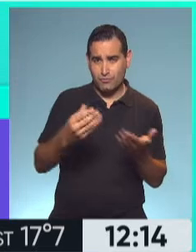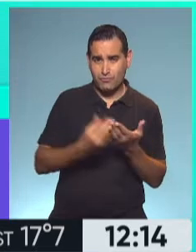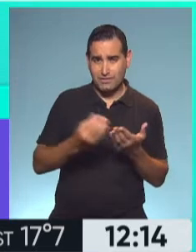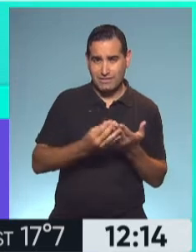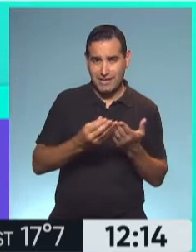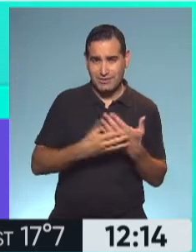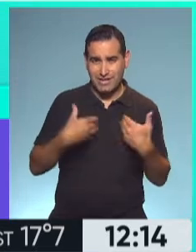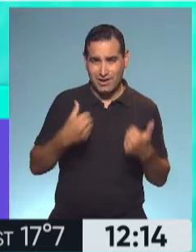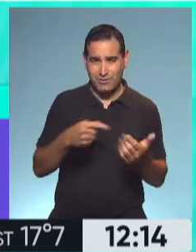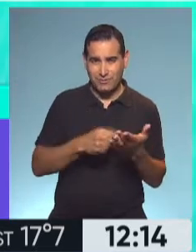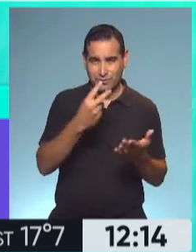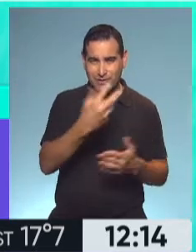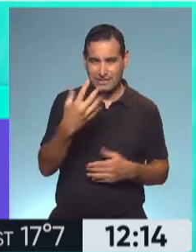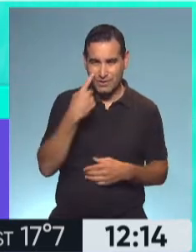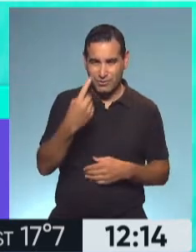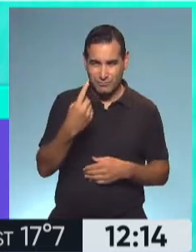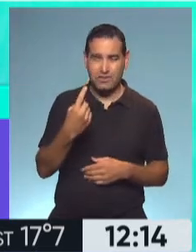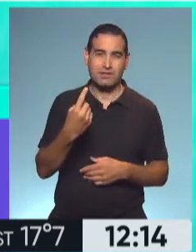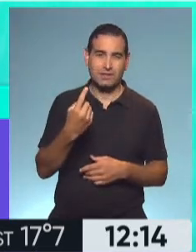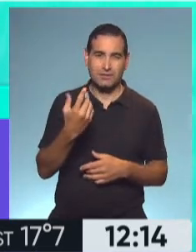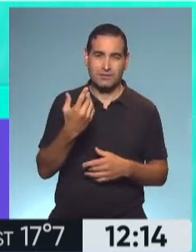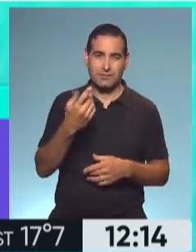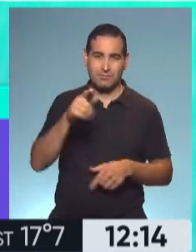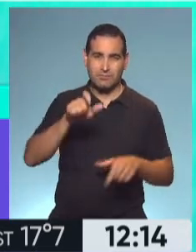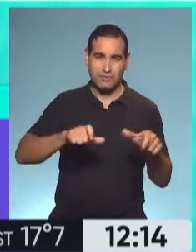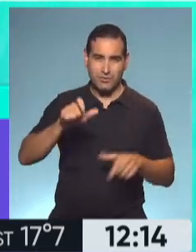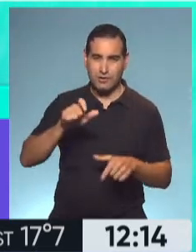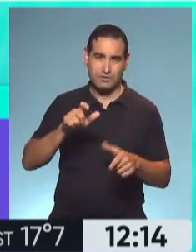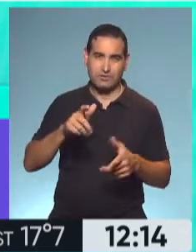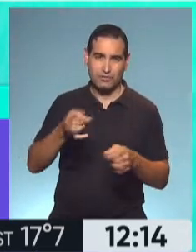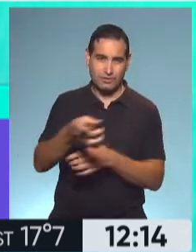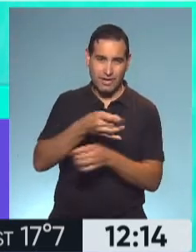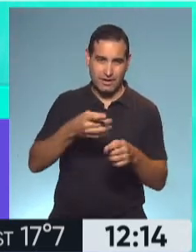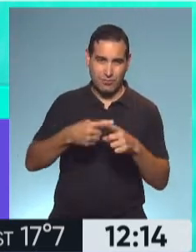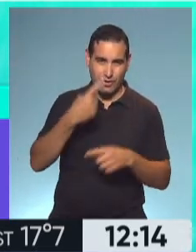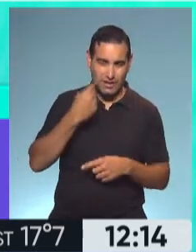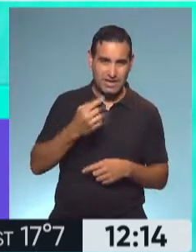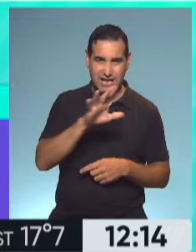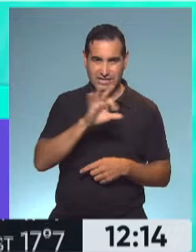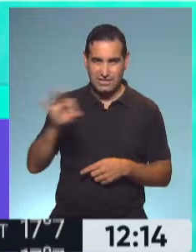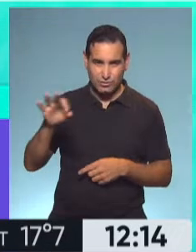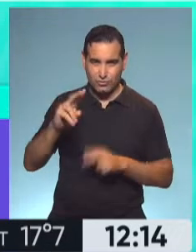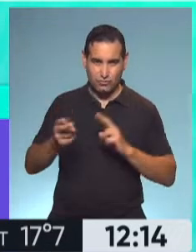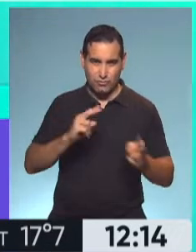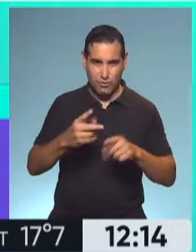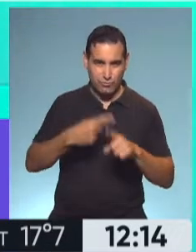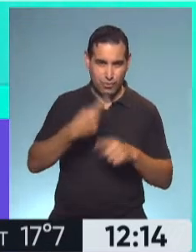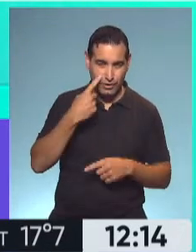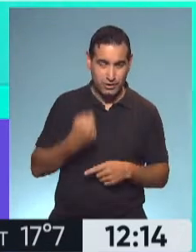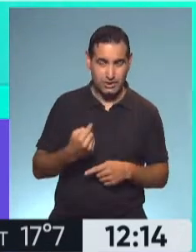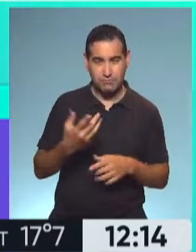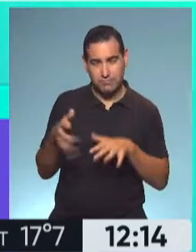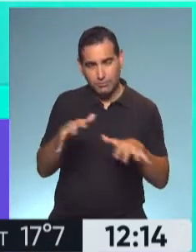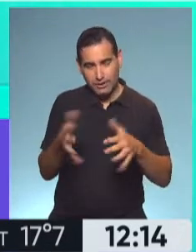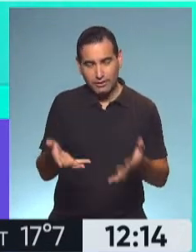bien decía usted, 25.000% de promedio justamente son los contagiados, 500 fallecidos por día, un